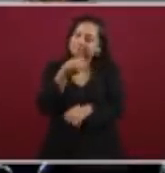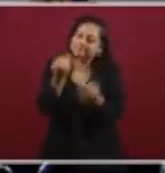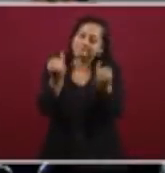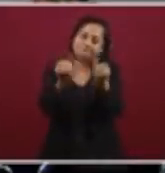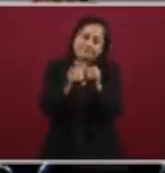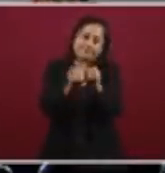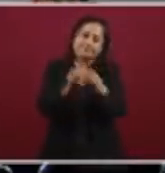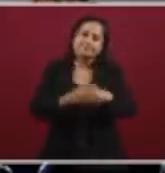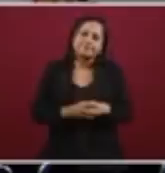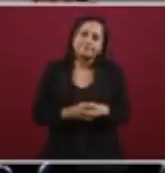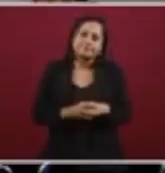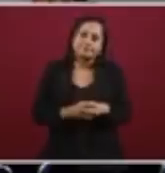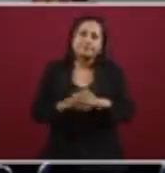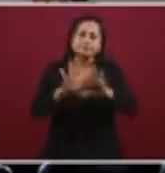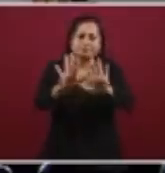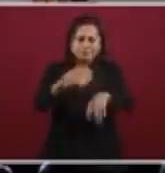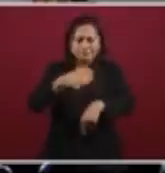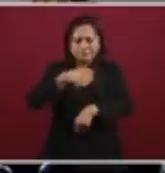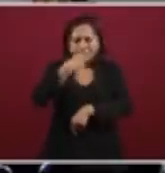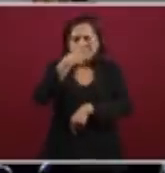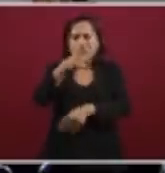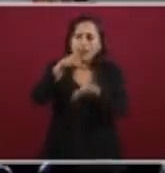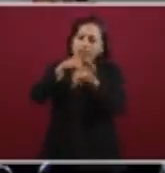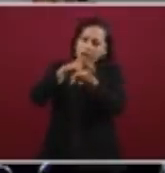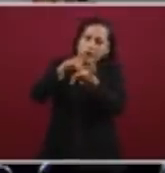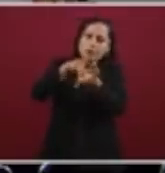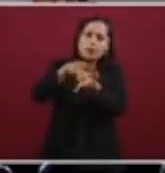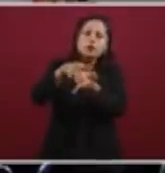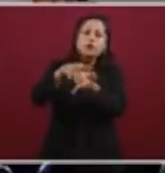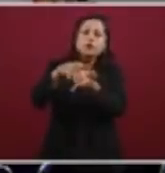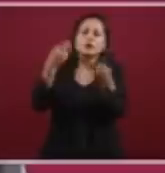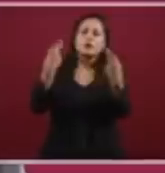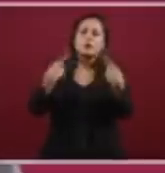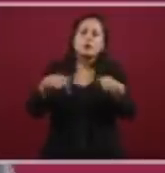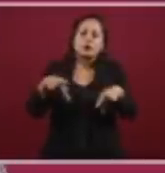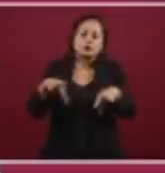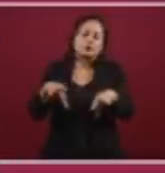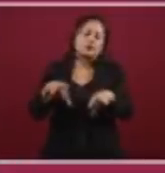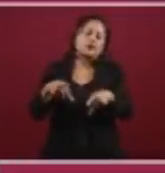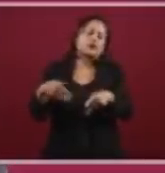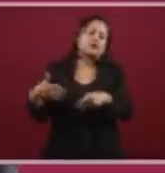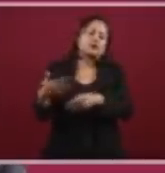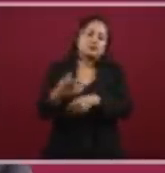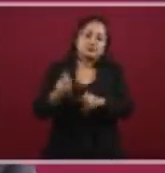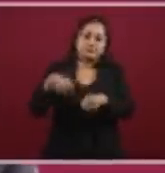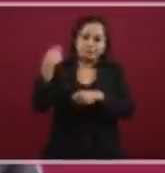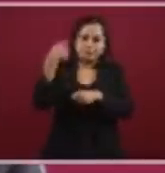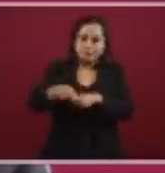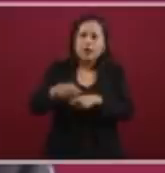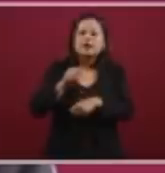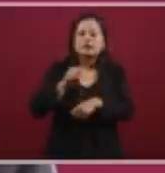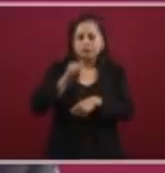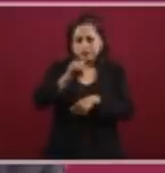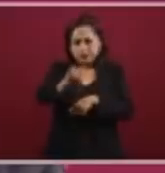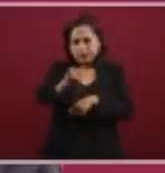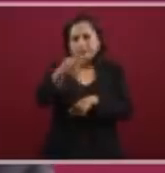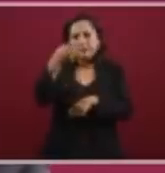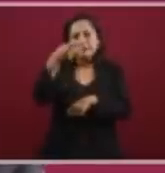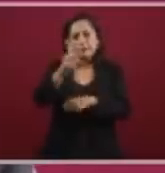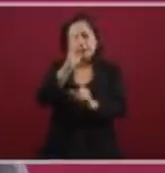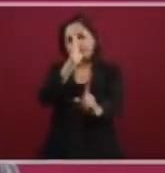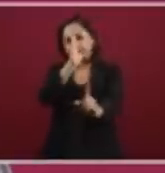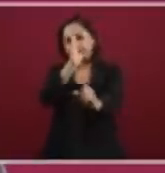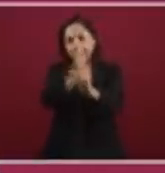entonces si va a haber apoyo a los pescadores pero queremos que les llegue de manera